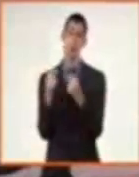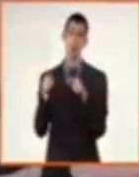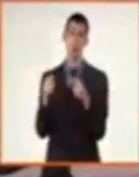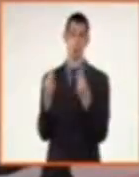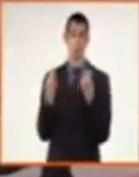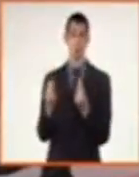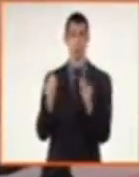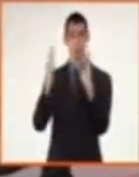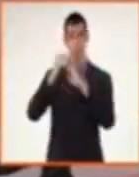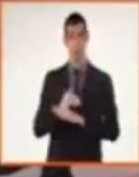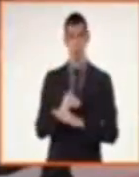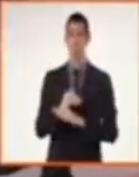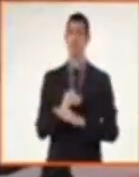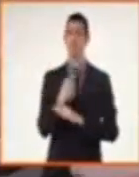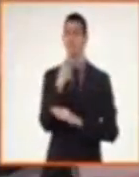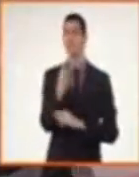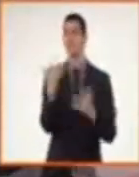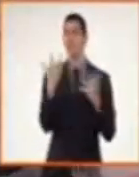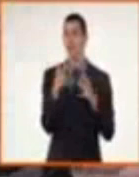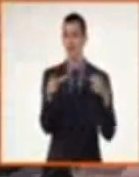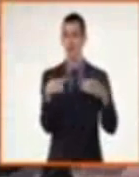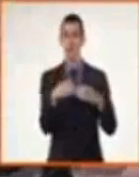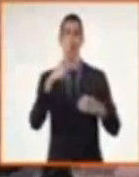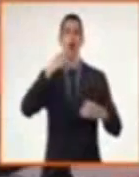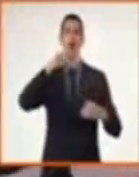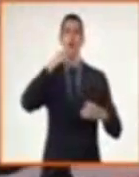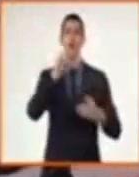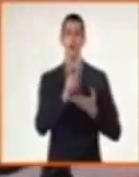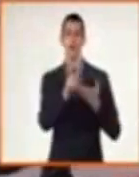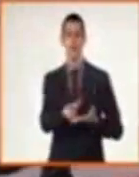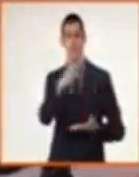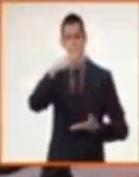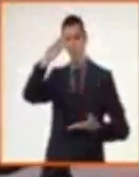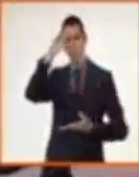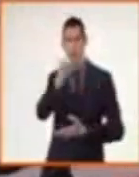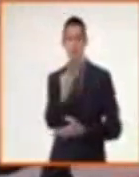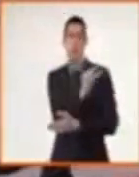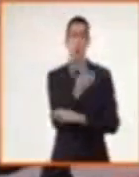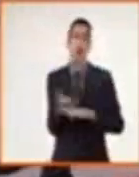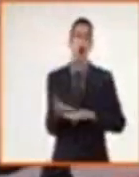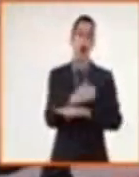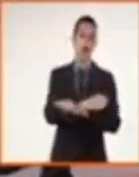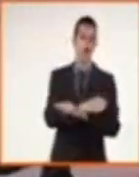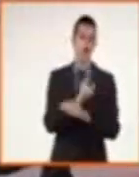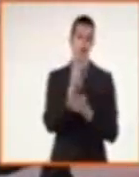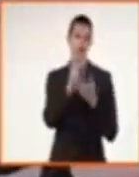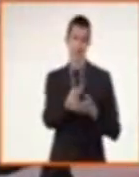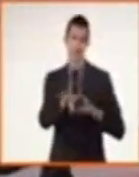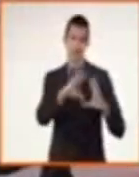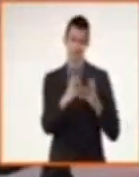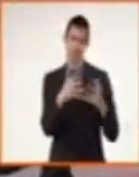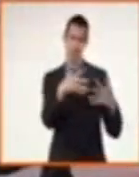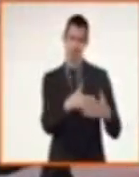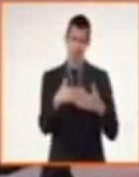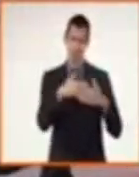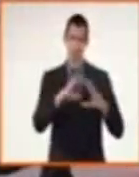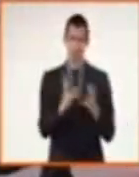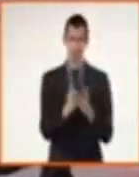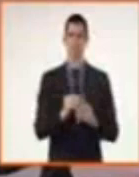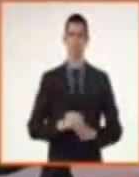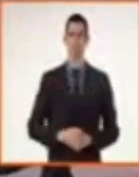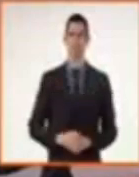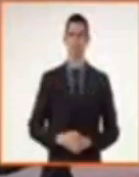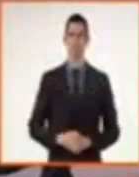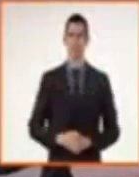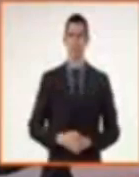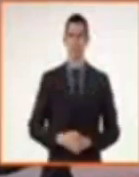de impacto tiene de cara también a la opinión pública mundial esas apreciaciones del gobierno de Estados Unidos? Bueno, lo primero es que,